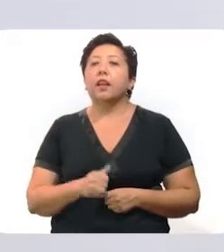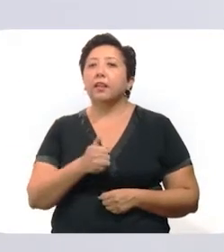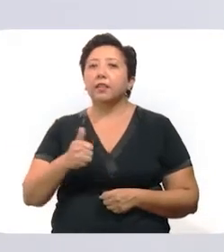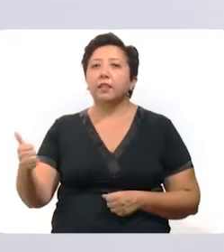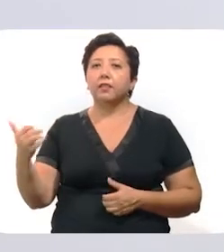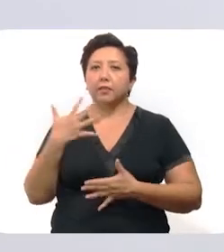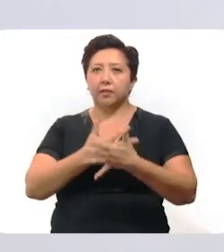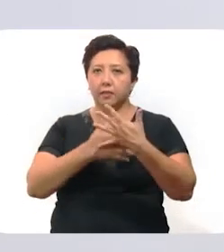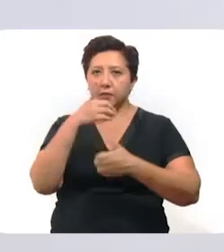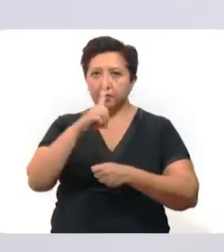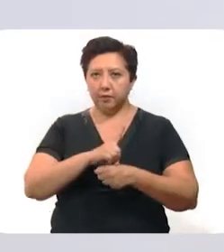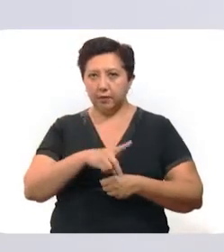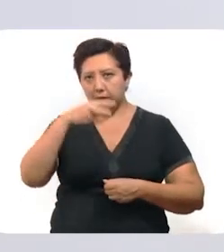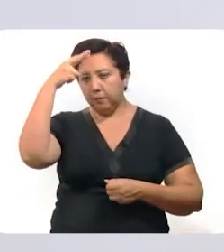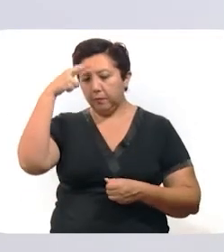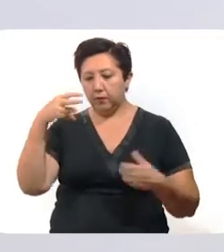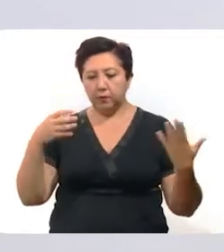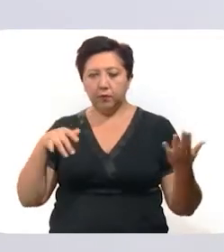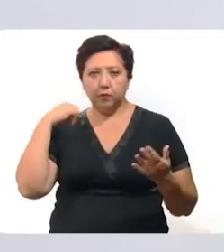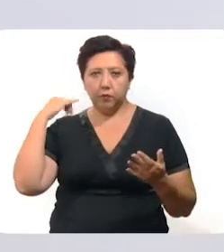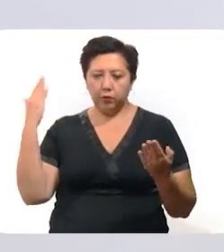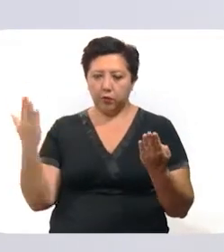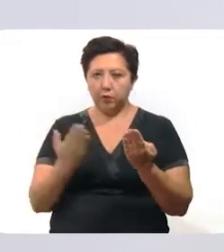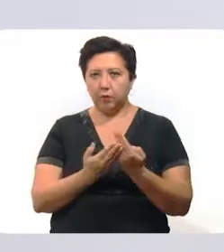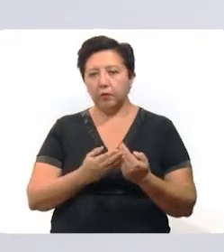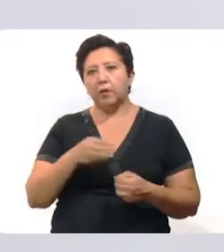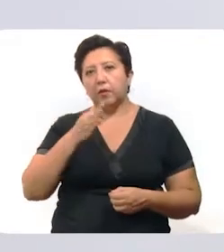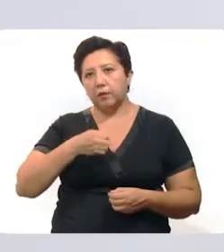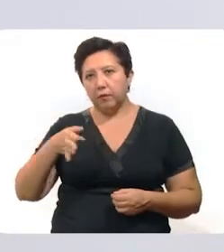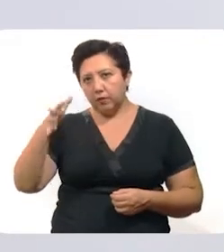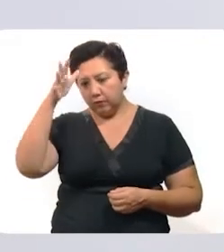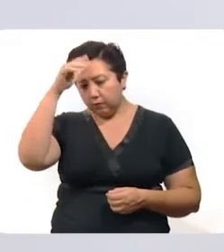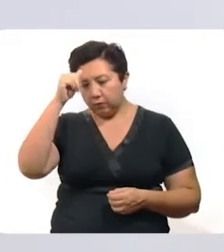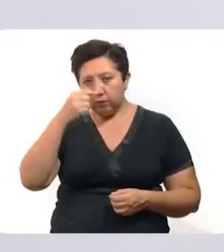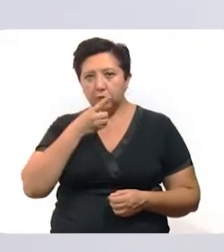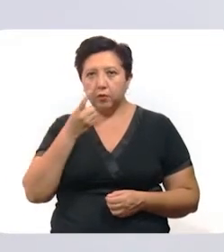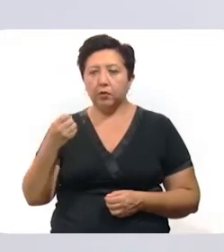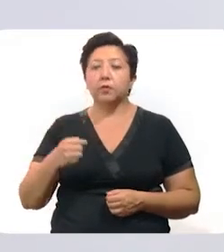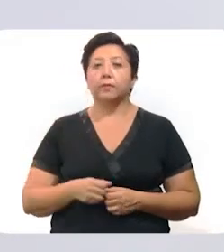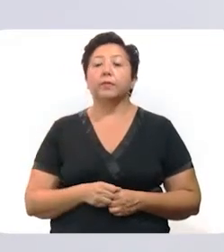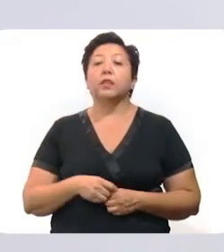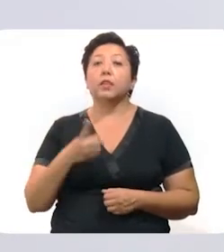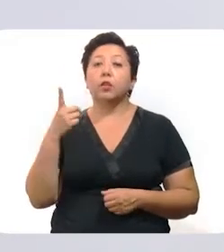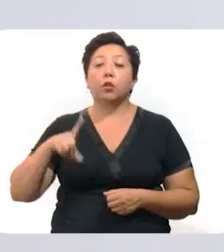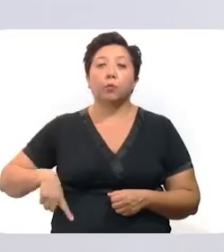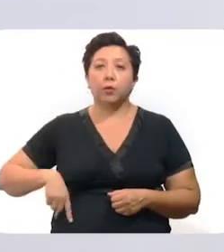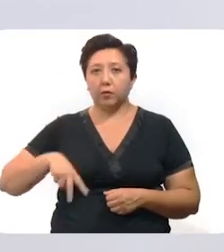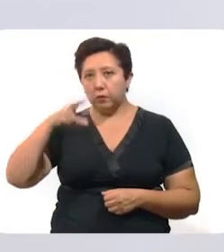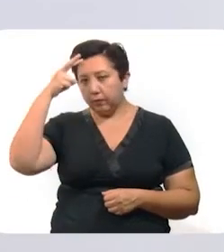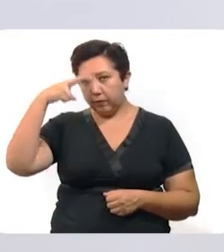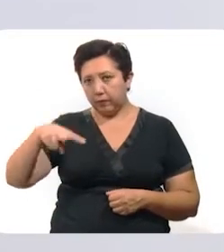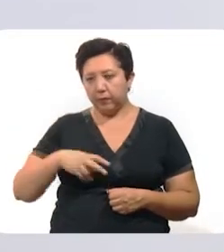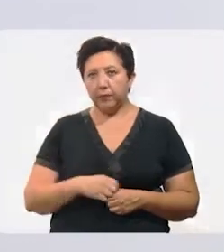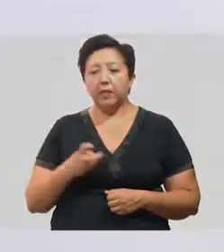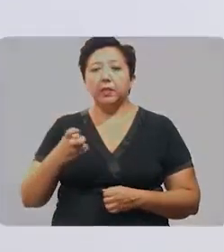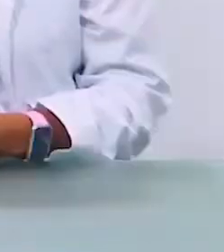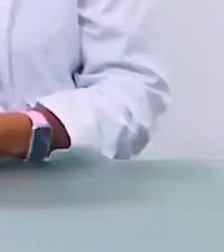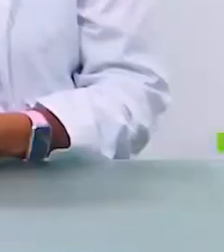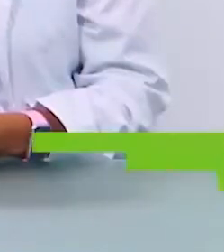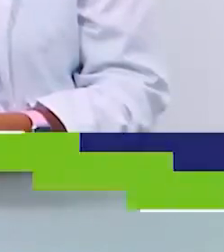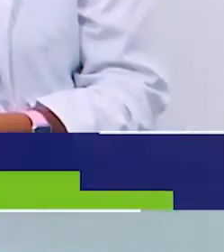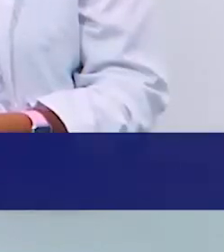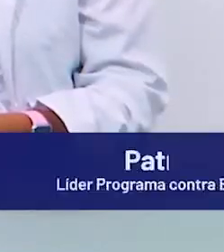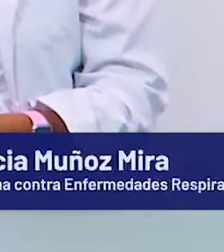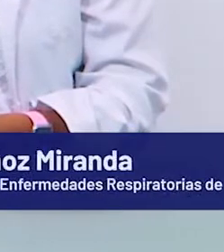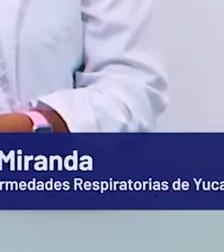conocer cada 15 días, con la finalidad de homologar fechas de presentación con el semáforo quincenal del Gobierno federal. Ese es el informe del día